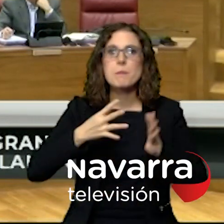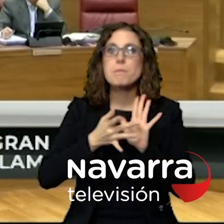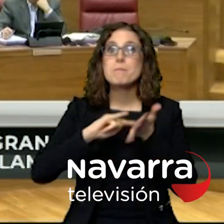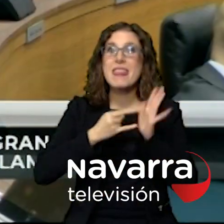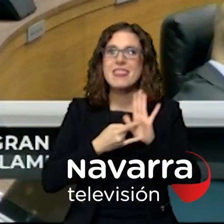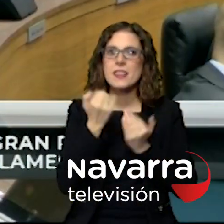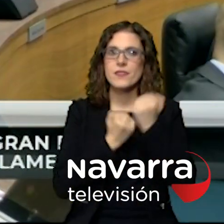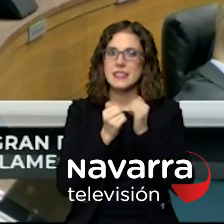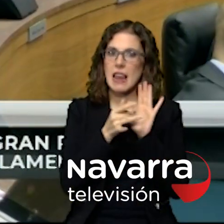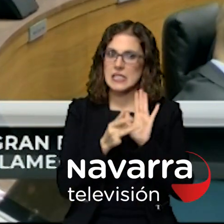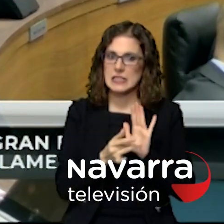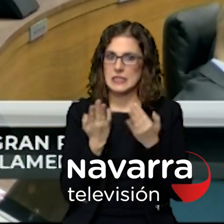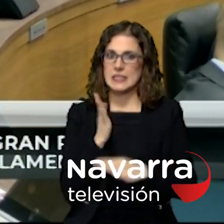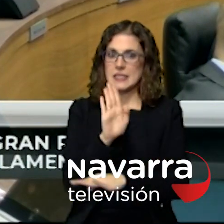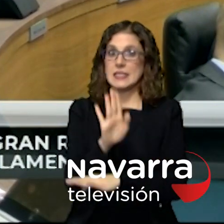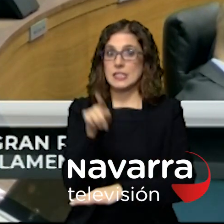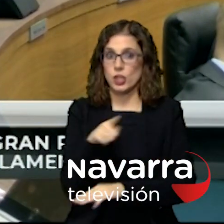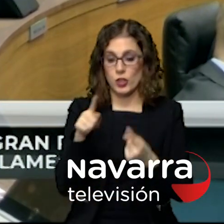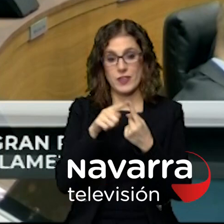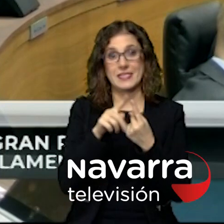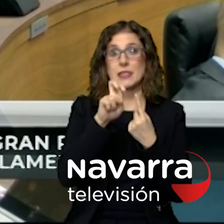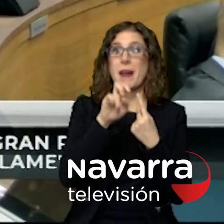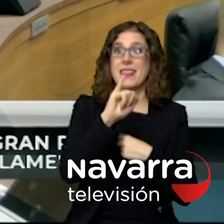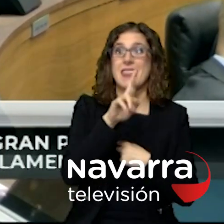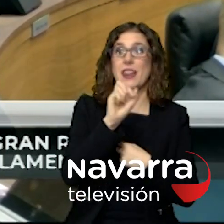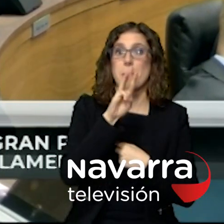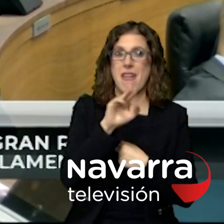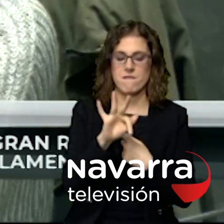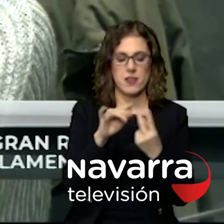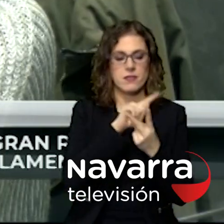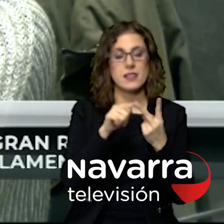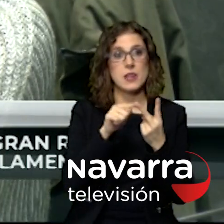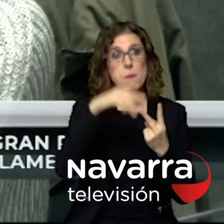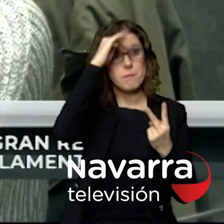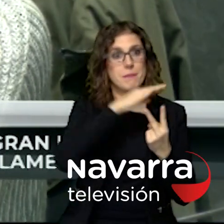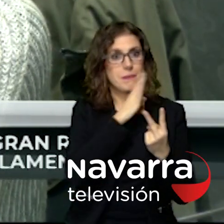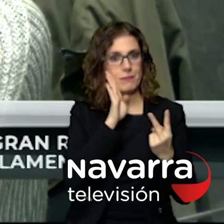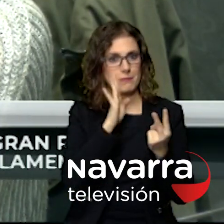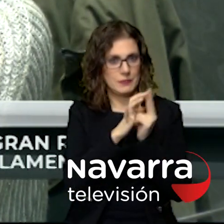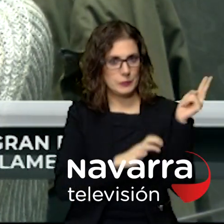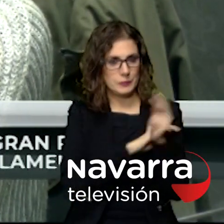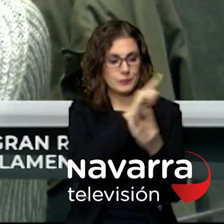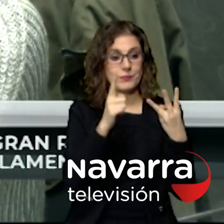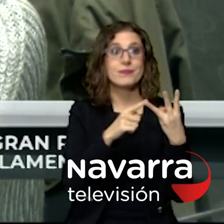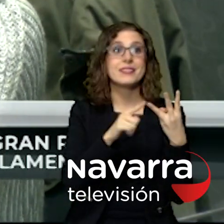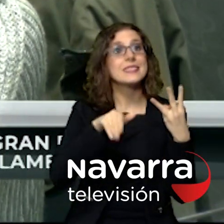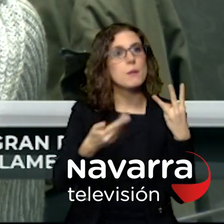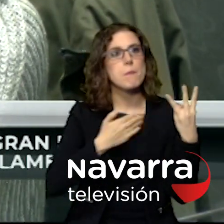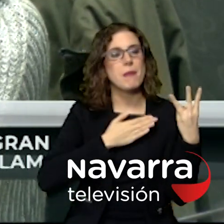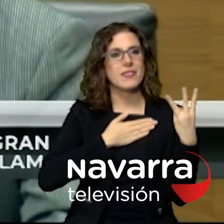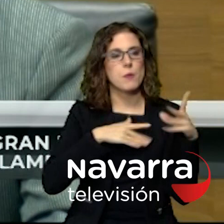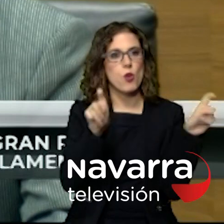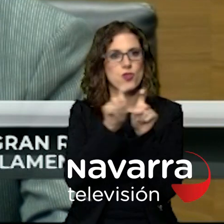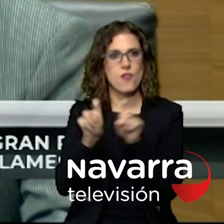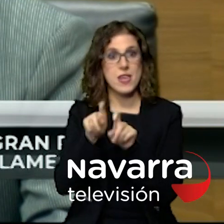legislatura. La deflactación de la tarifa del IRPF, las deducciones por las prestaciones de maternidad y paternidad y la modificación del impuesto